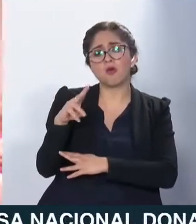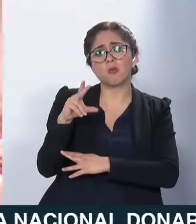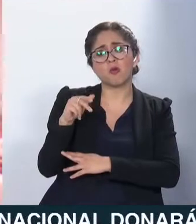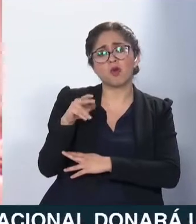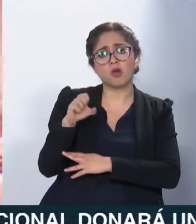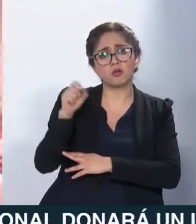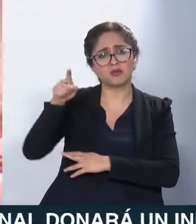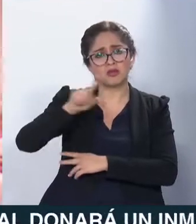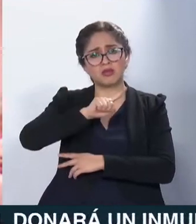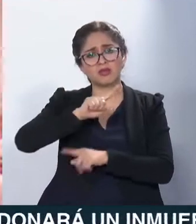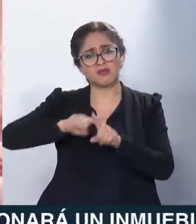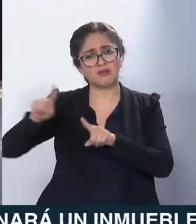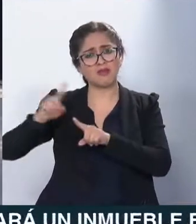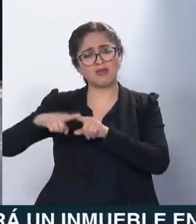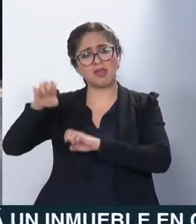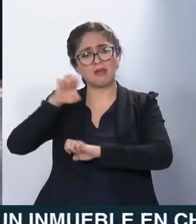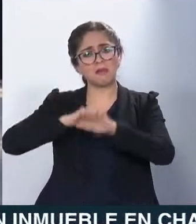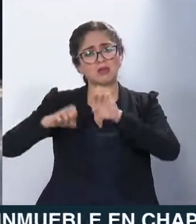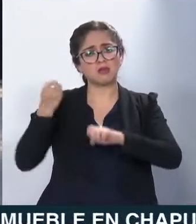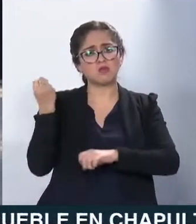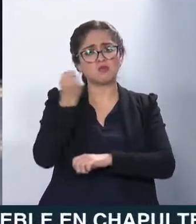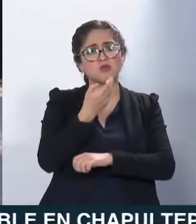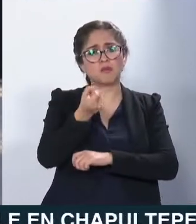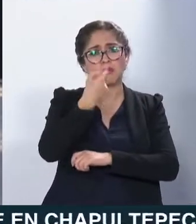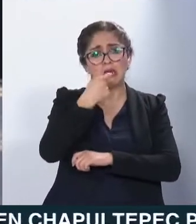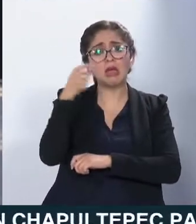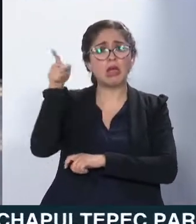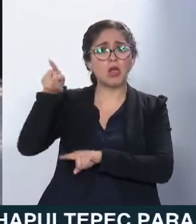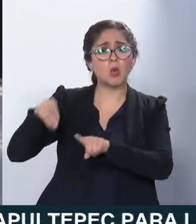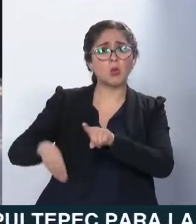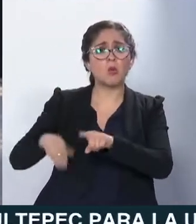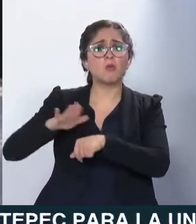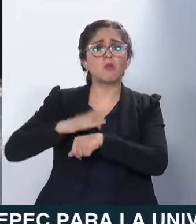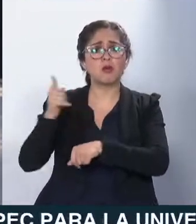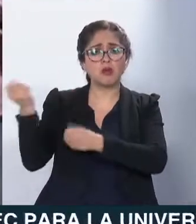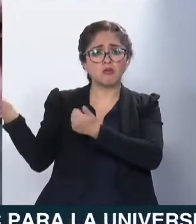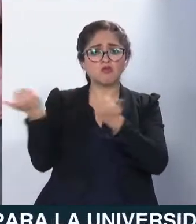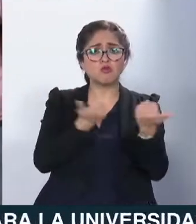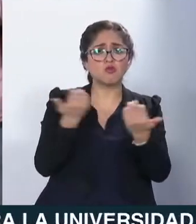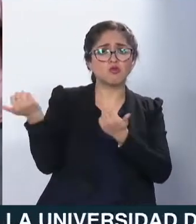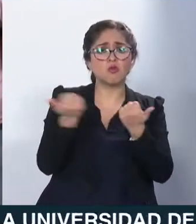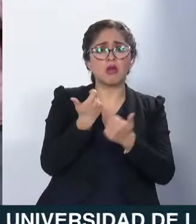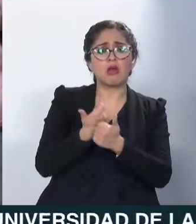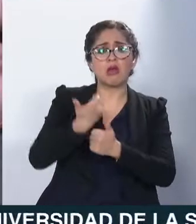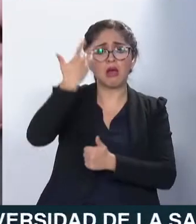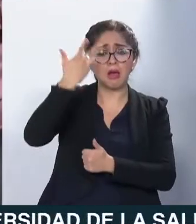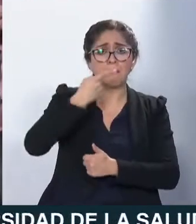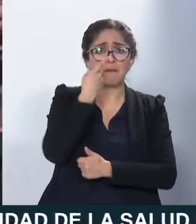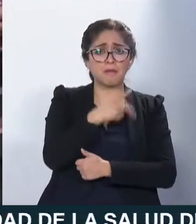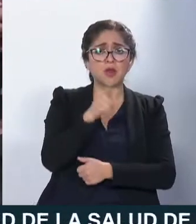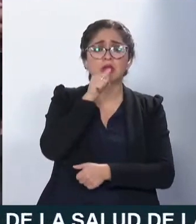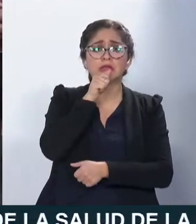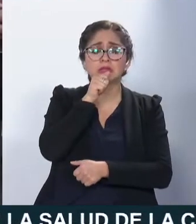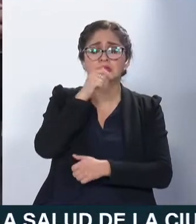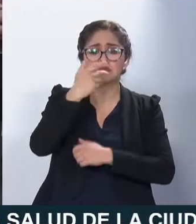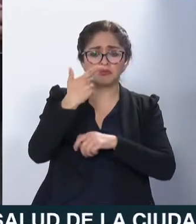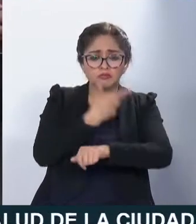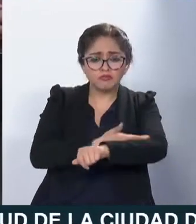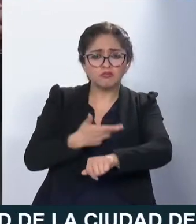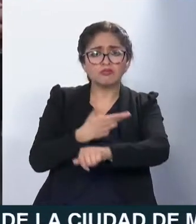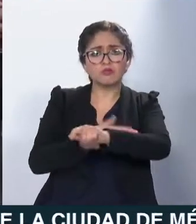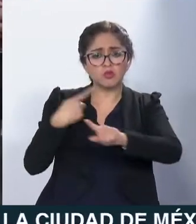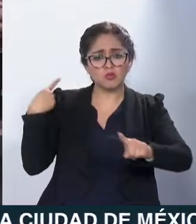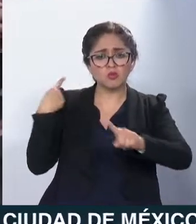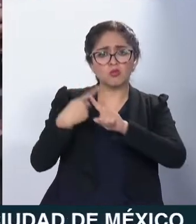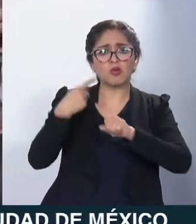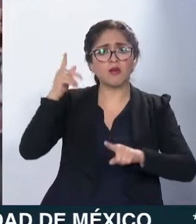empresas proveedoras de los medicamentos son las responsables de la falta de medicamentos. Sin embargo, aseveró que la situación quedará resuelta por